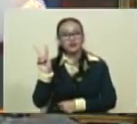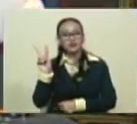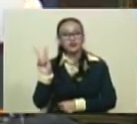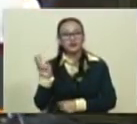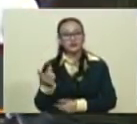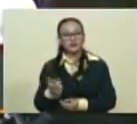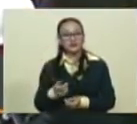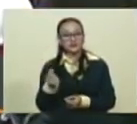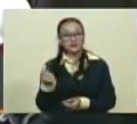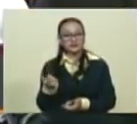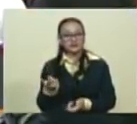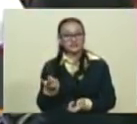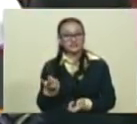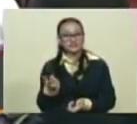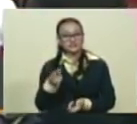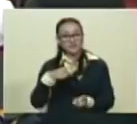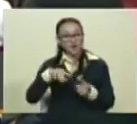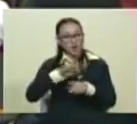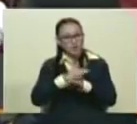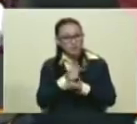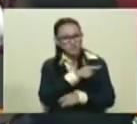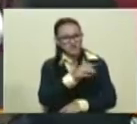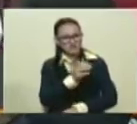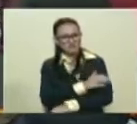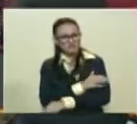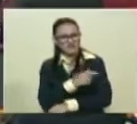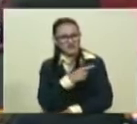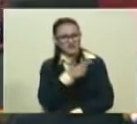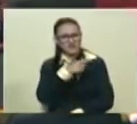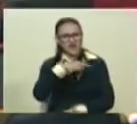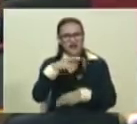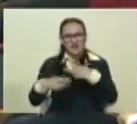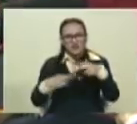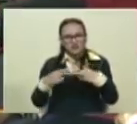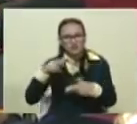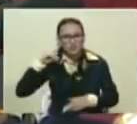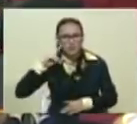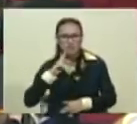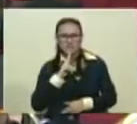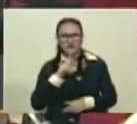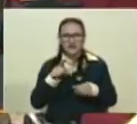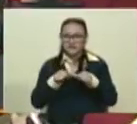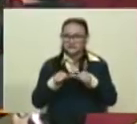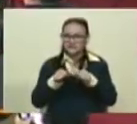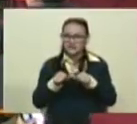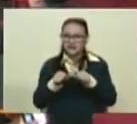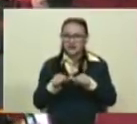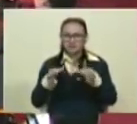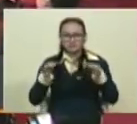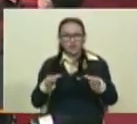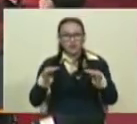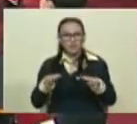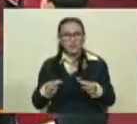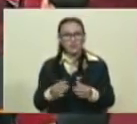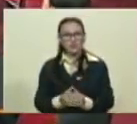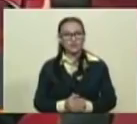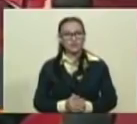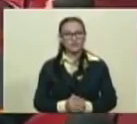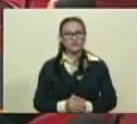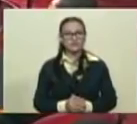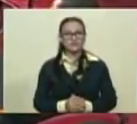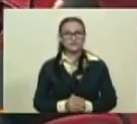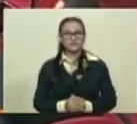por el terror de la oligarquía bogotana a que la revolución bolivariana siga consolidándose.